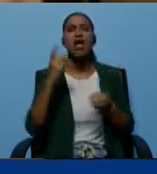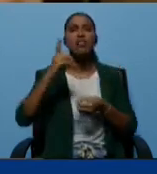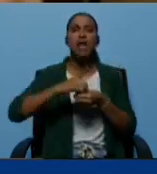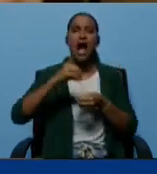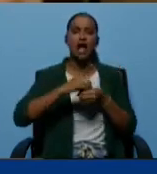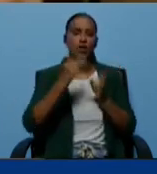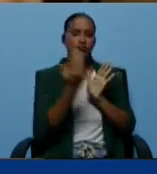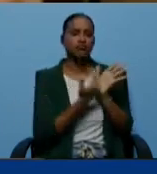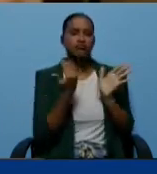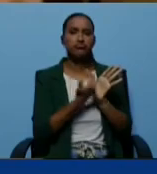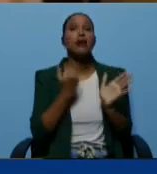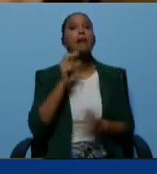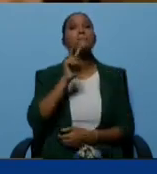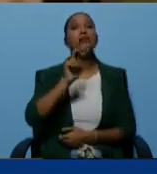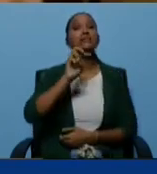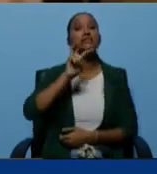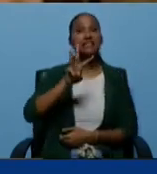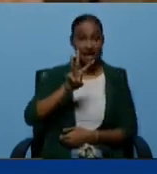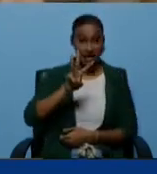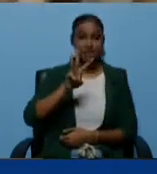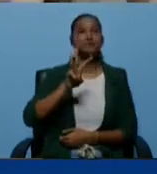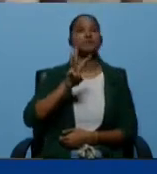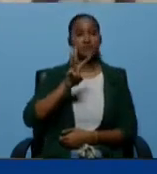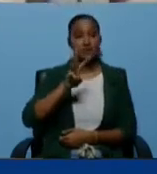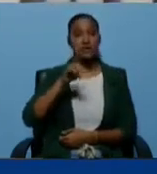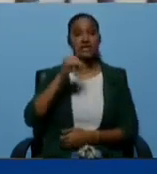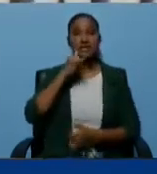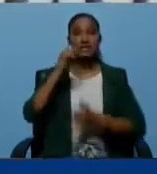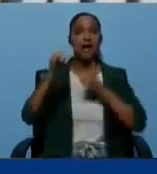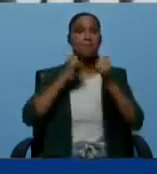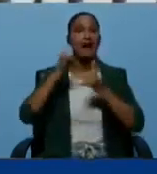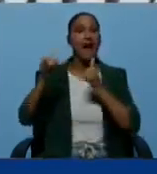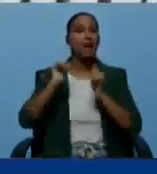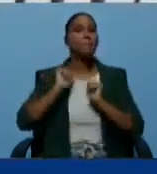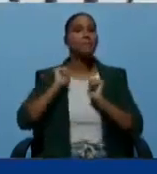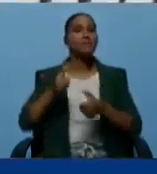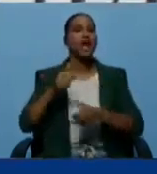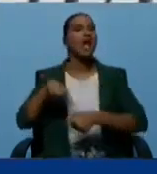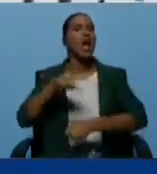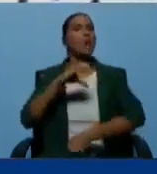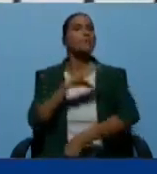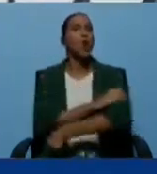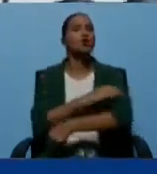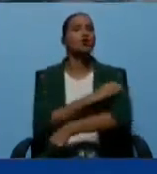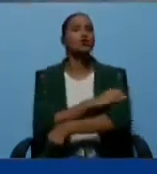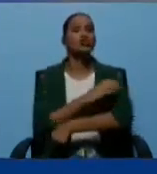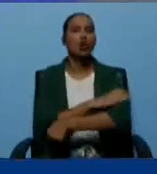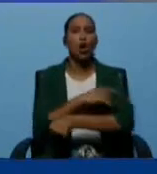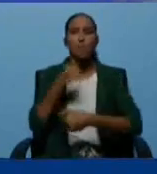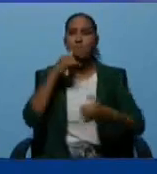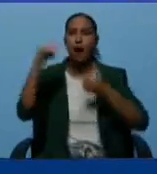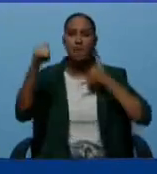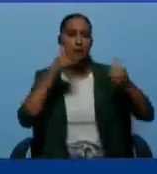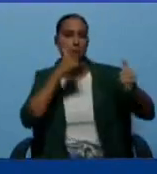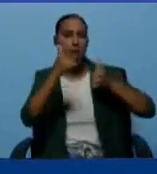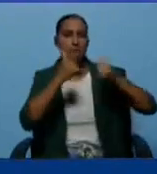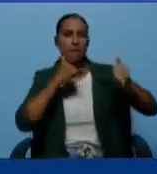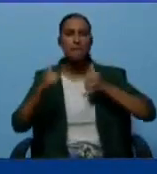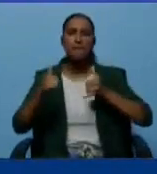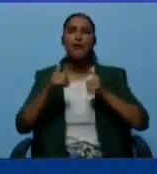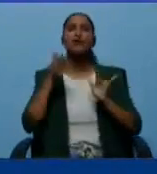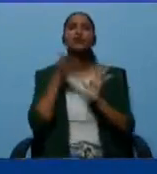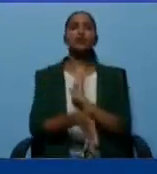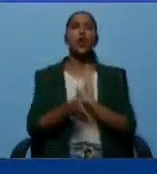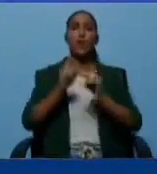las llamadas primarias del sector radical de la oposición. Tras emitirse los